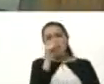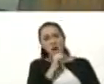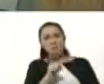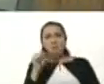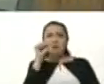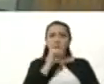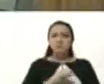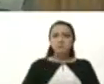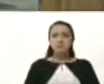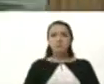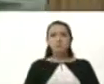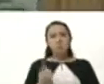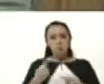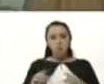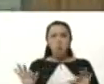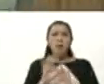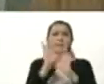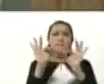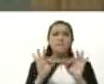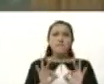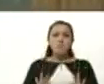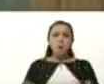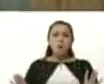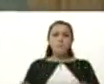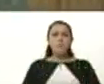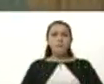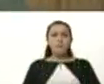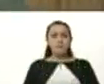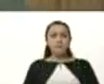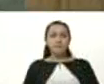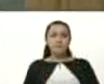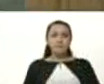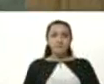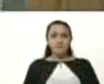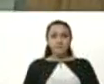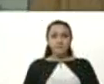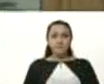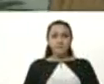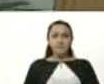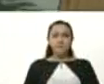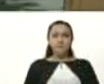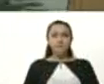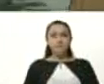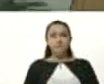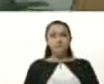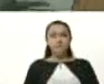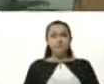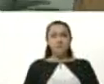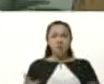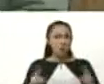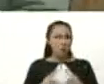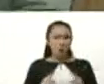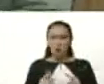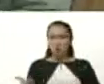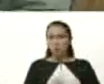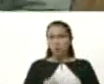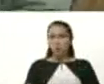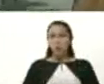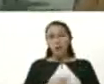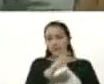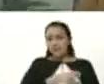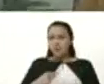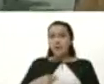en patuá, o en patois, como se quiera decir. No se conocía, y después algunas personas